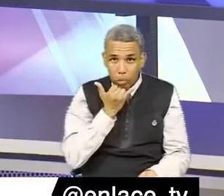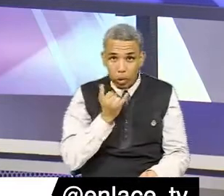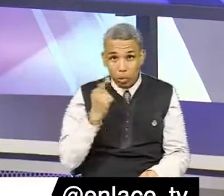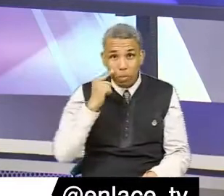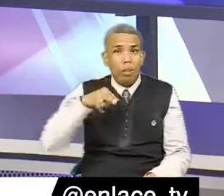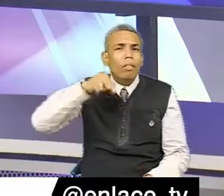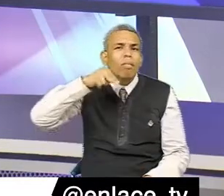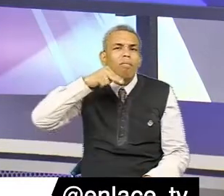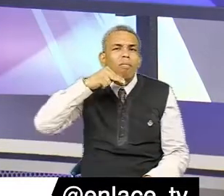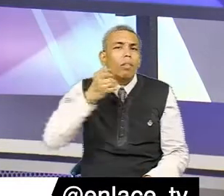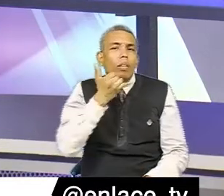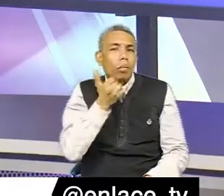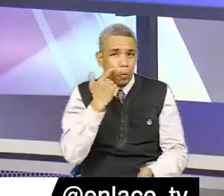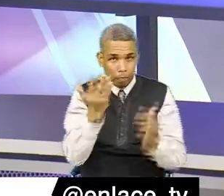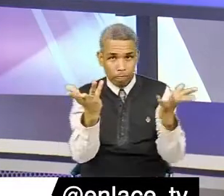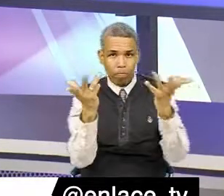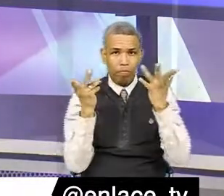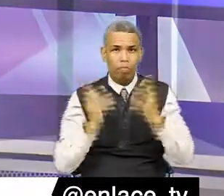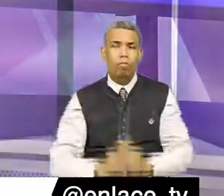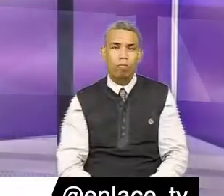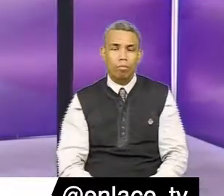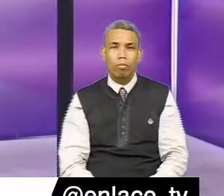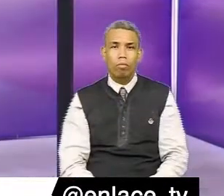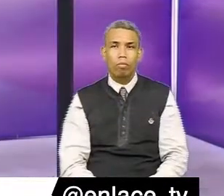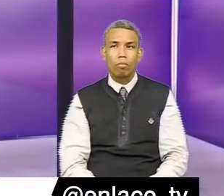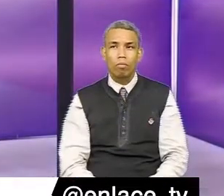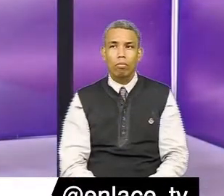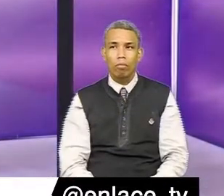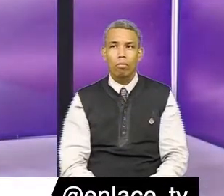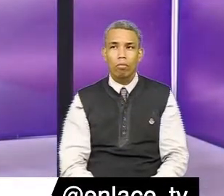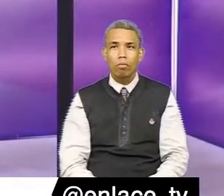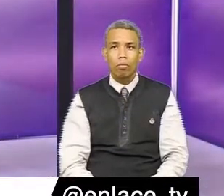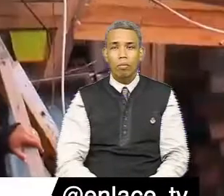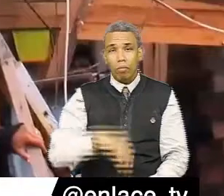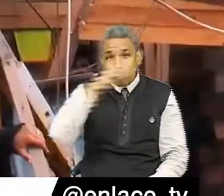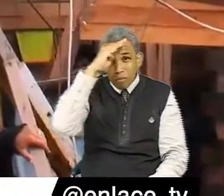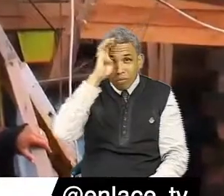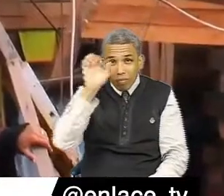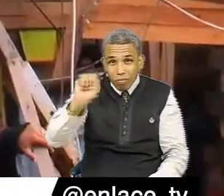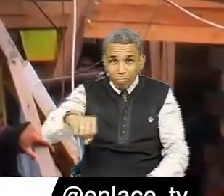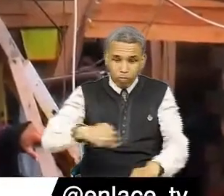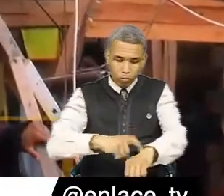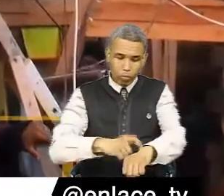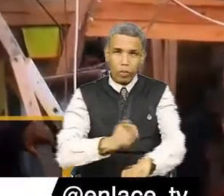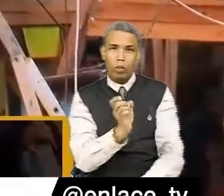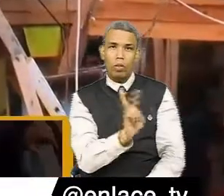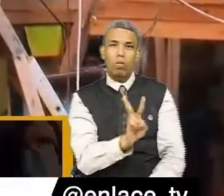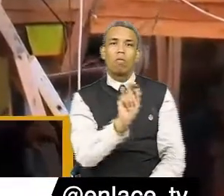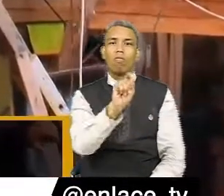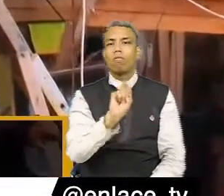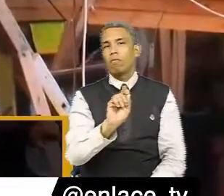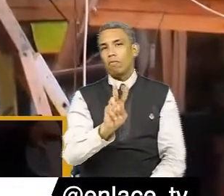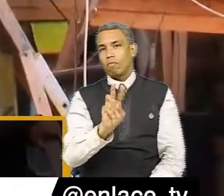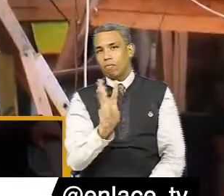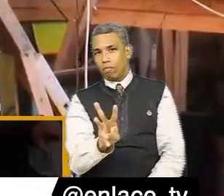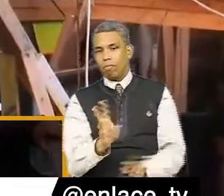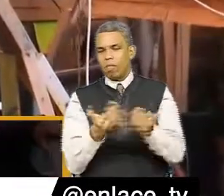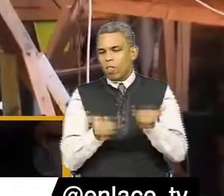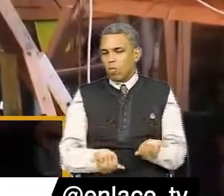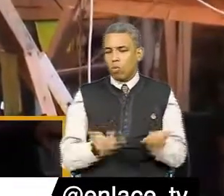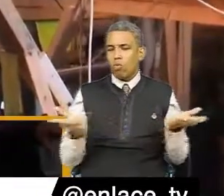tardes que fue lo que sucedió adelante para hola gracias dos y veintitrés minutos del mediodía pues nos encontramos en directo aquí en